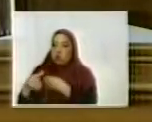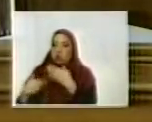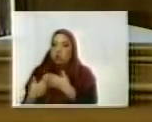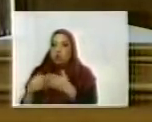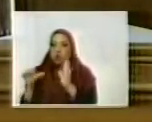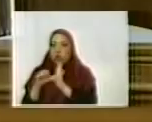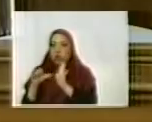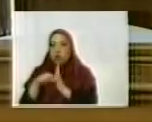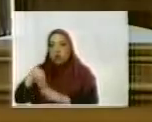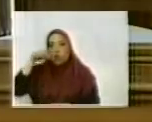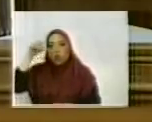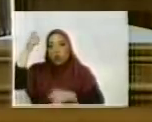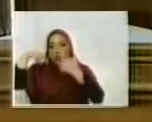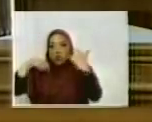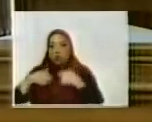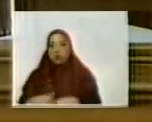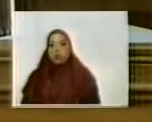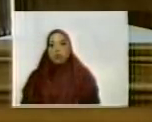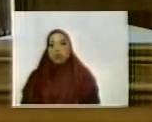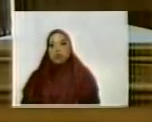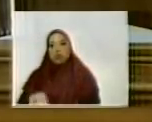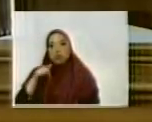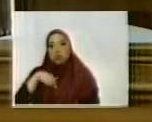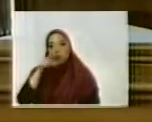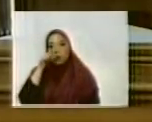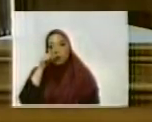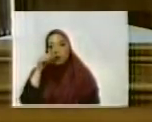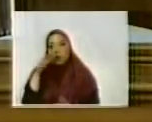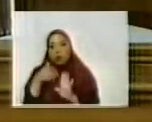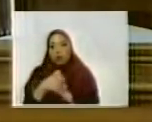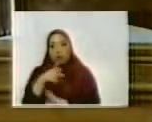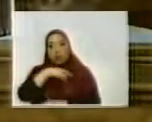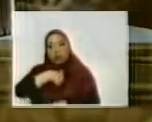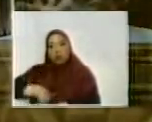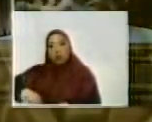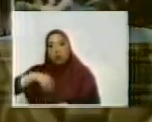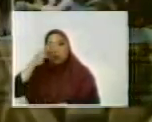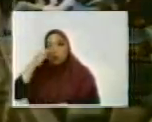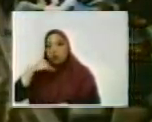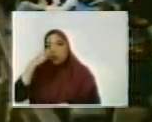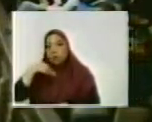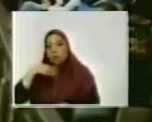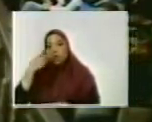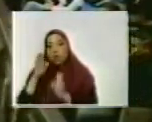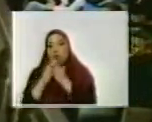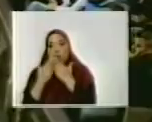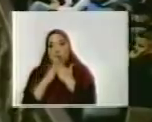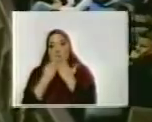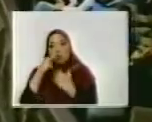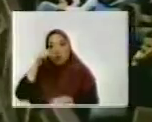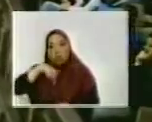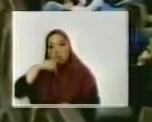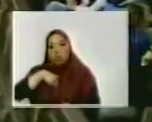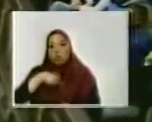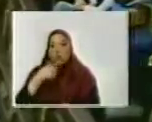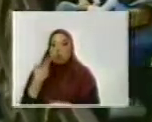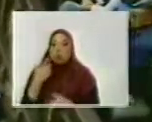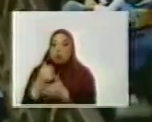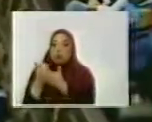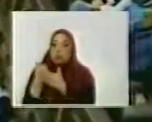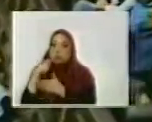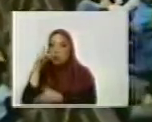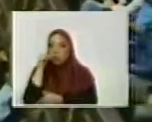nos ha llevado el comandante Chávez. Hoy ha sido un acto, decía el presidente Maduro presentando el libro, hoy ha sido un acto para Fabricio